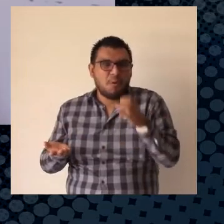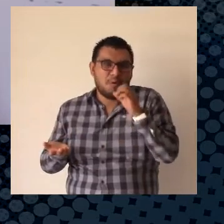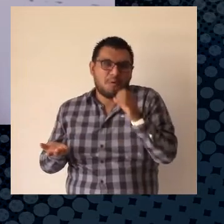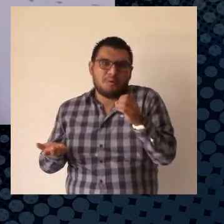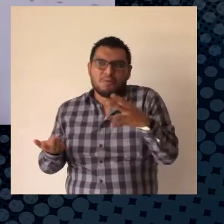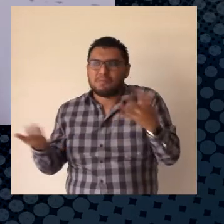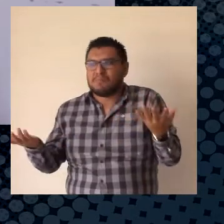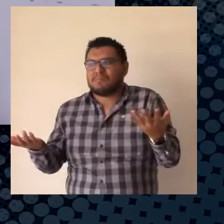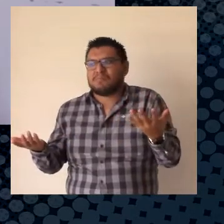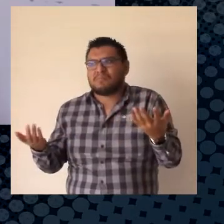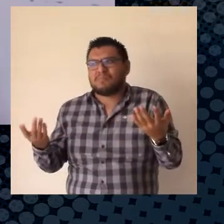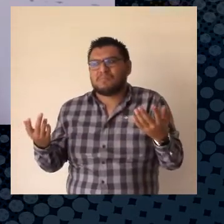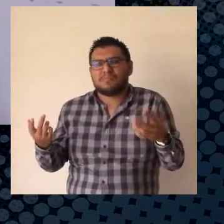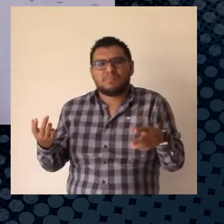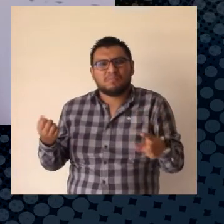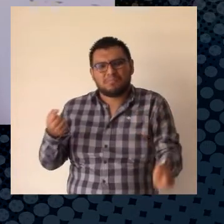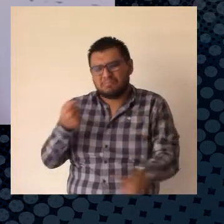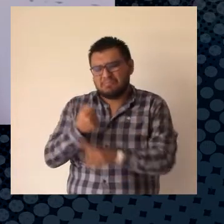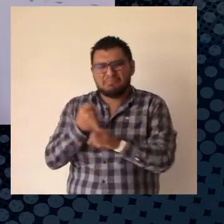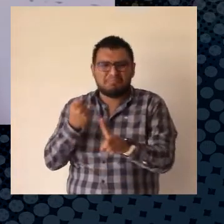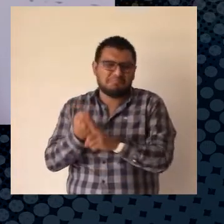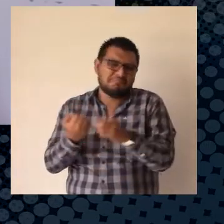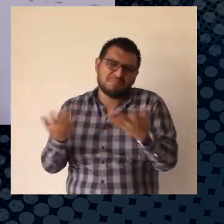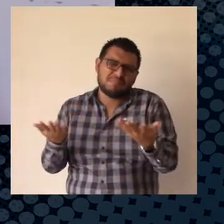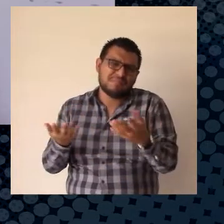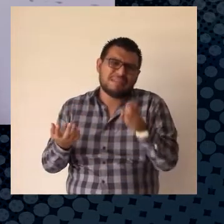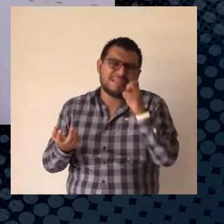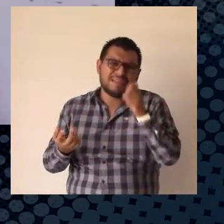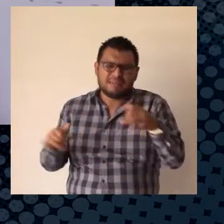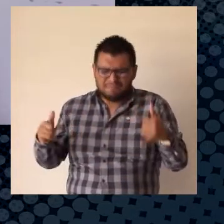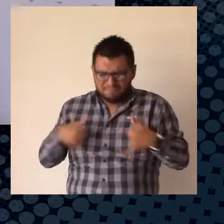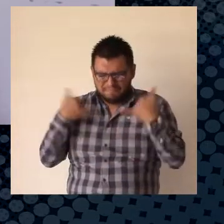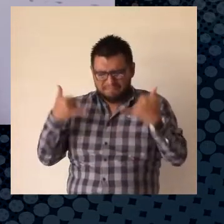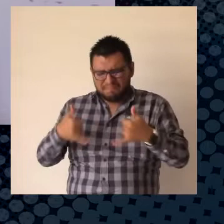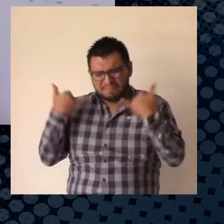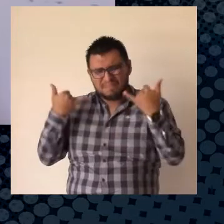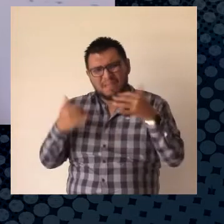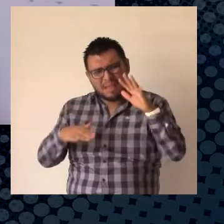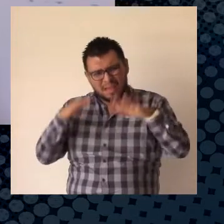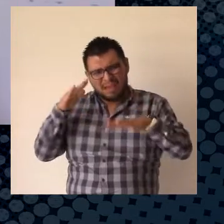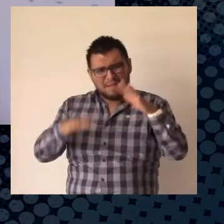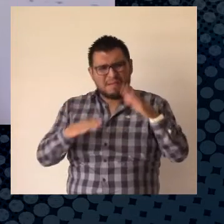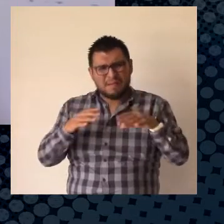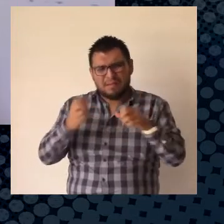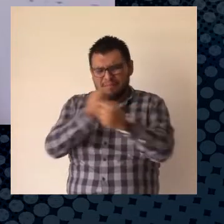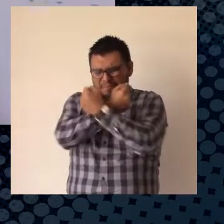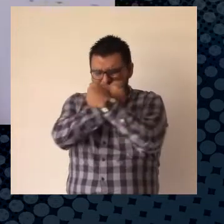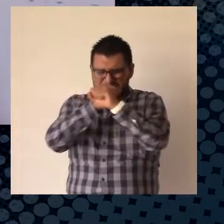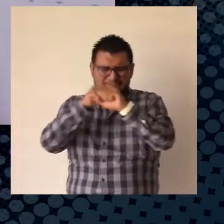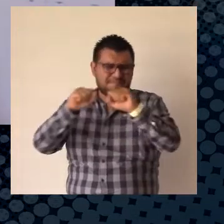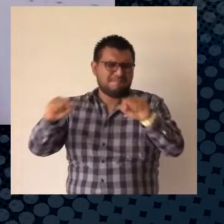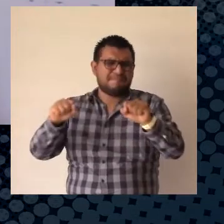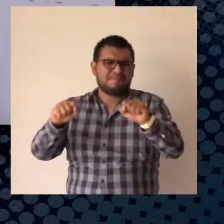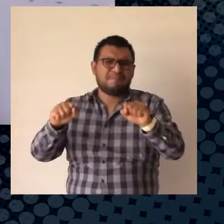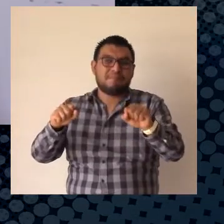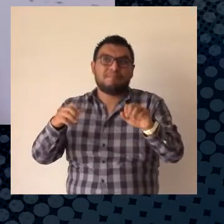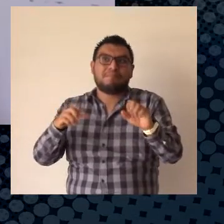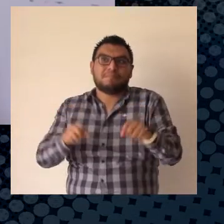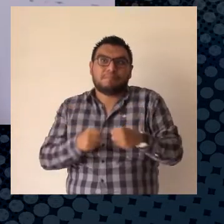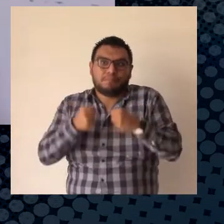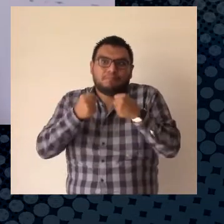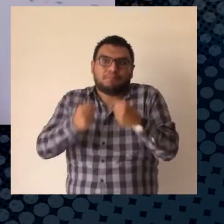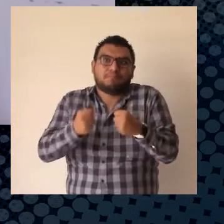que pueden ponerse y quitarse rápidamente. Esa rebeldía muchas veces es por el aburrimiento, por la